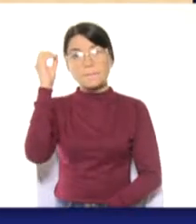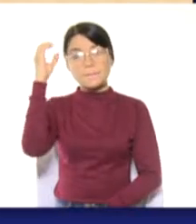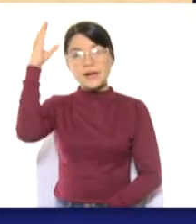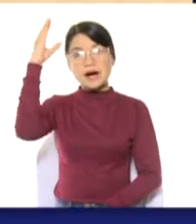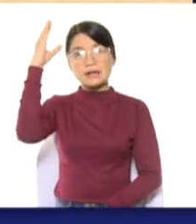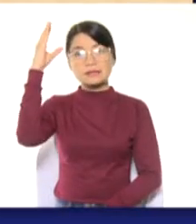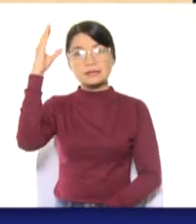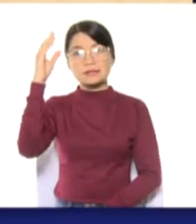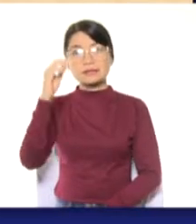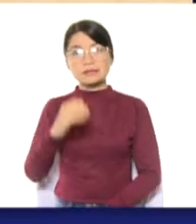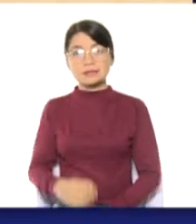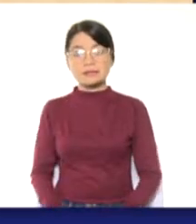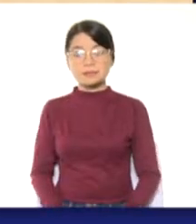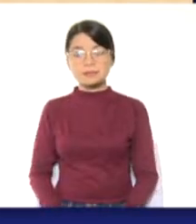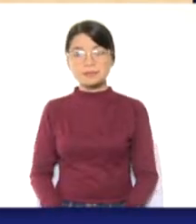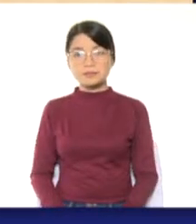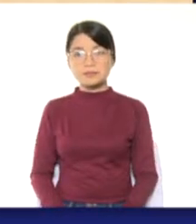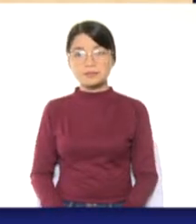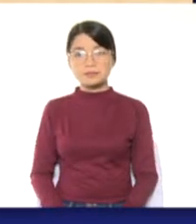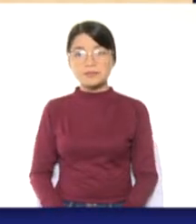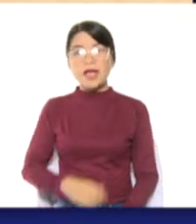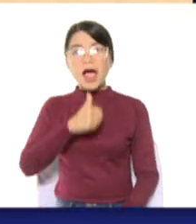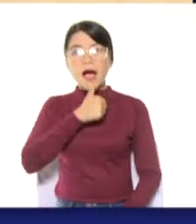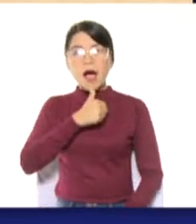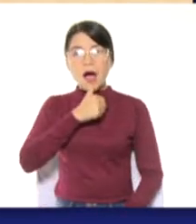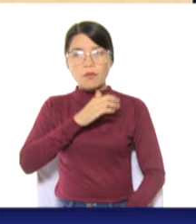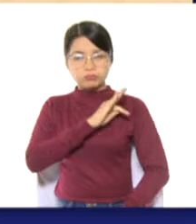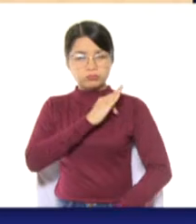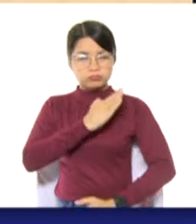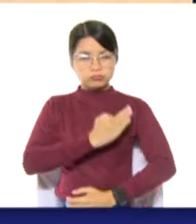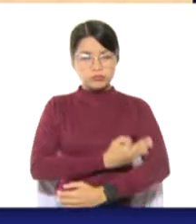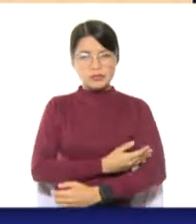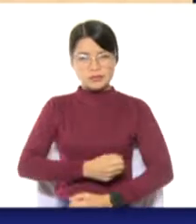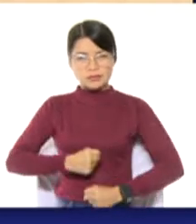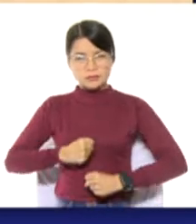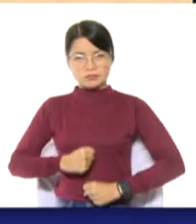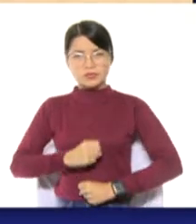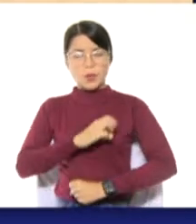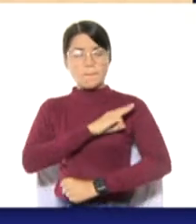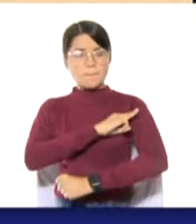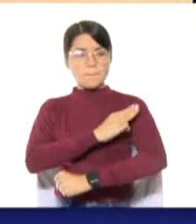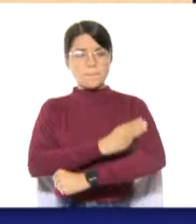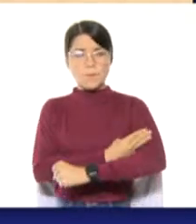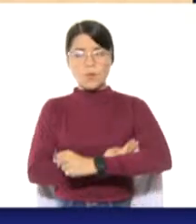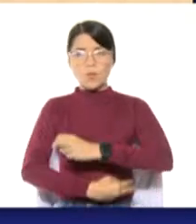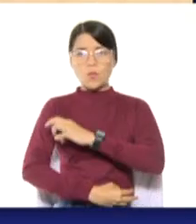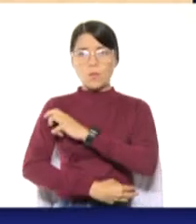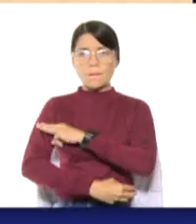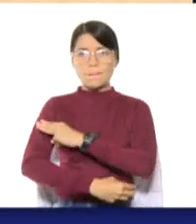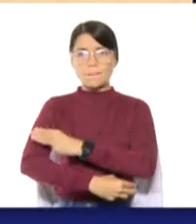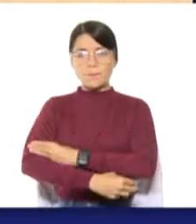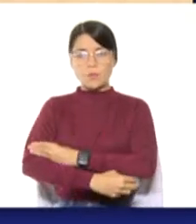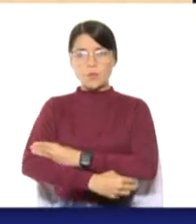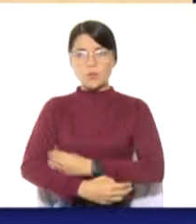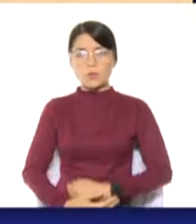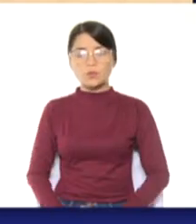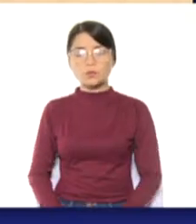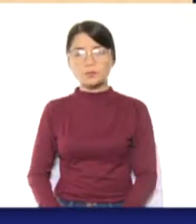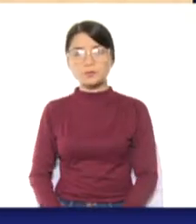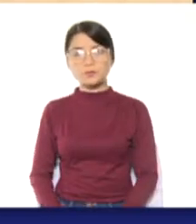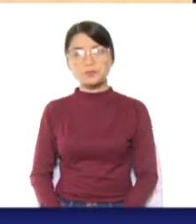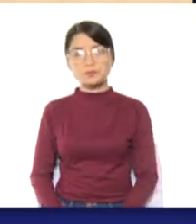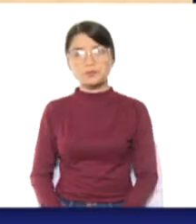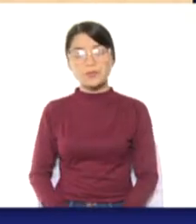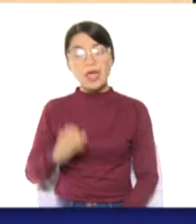exterior mediante un esfuerzo muscular. También la podemos definir como la capacidad de ejercer tensión contra una resistencia. Esta capacidad